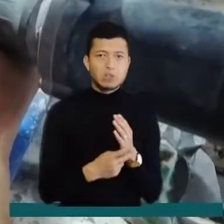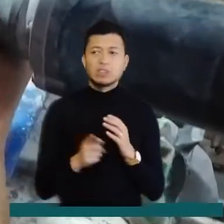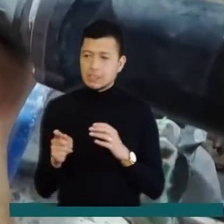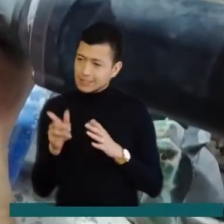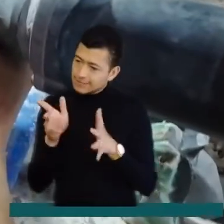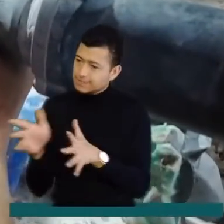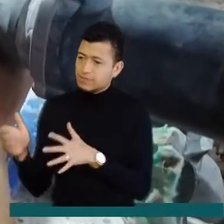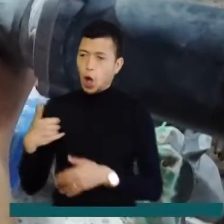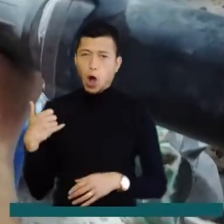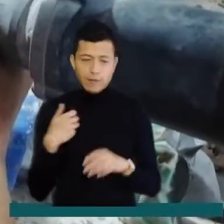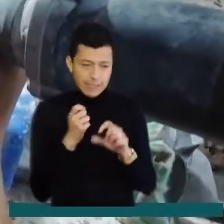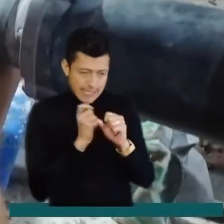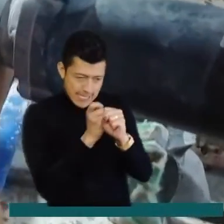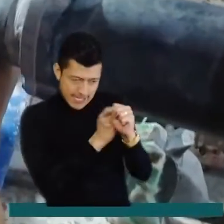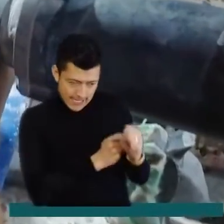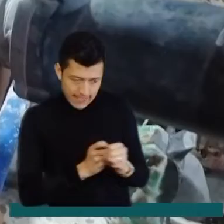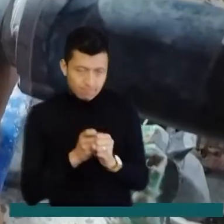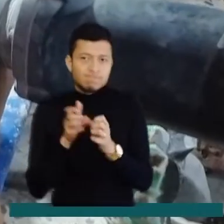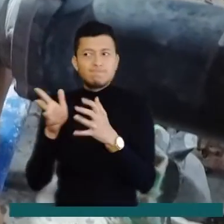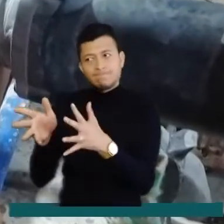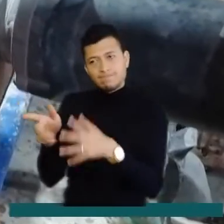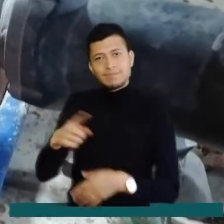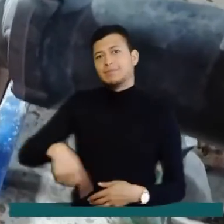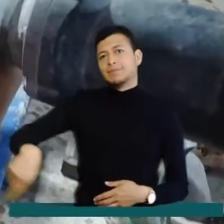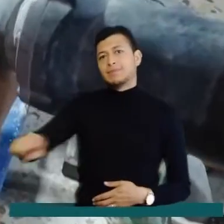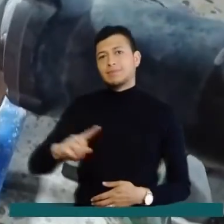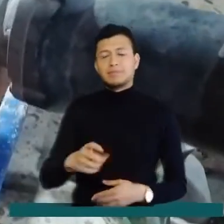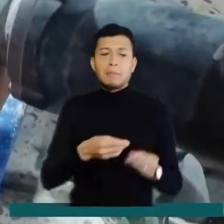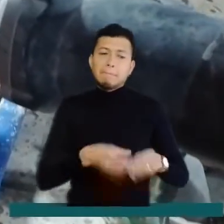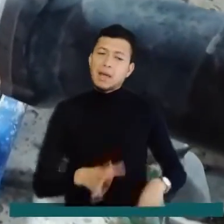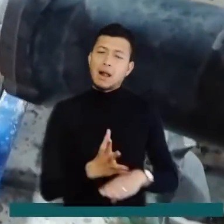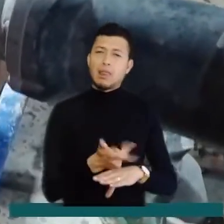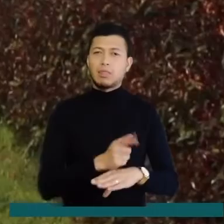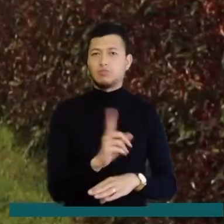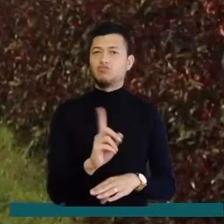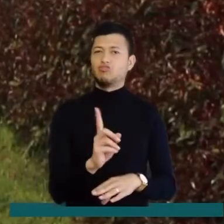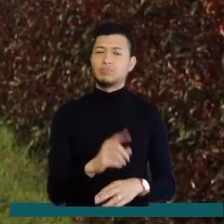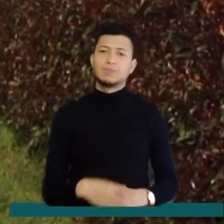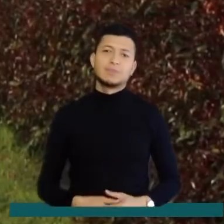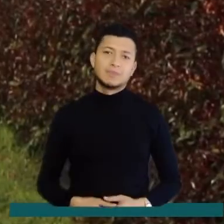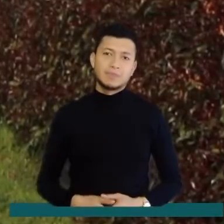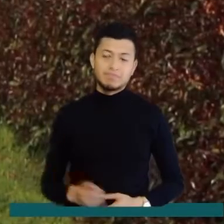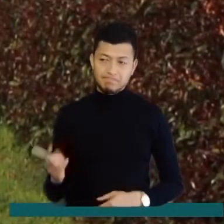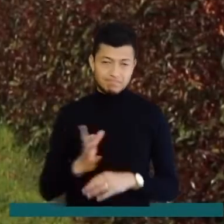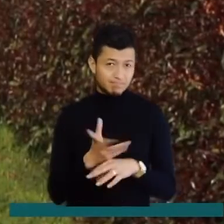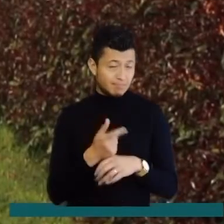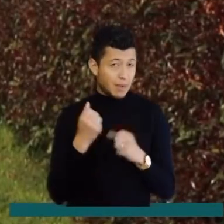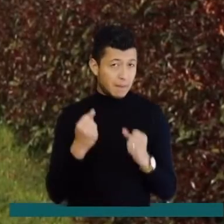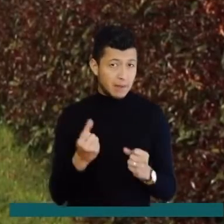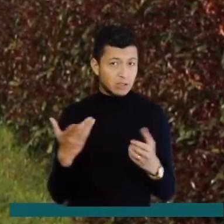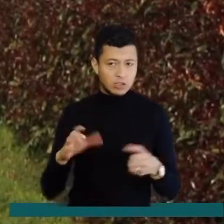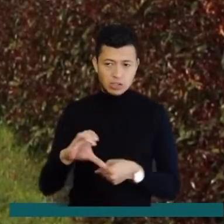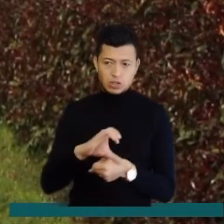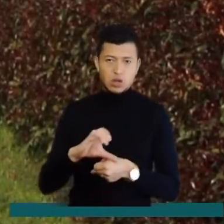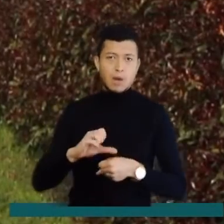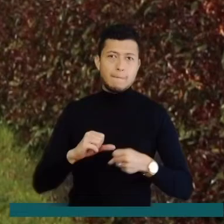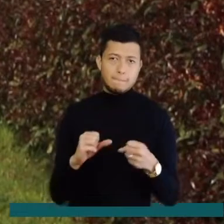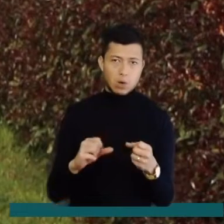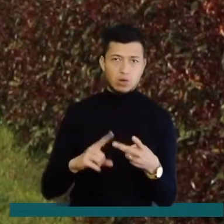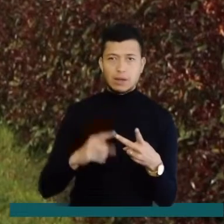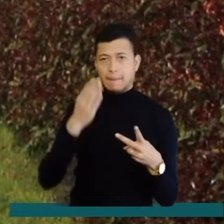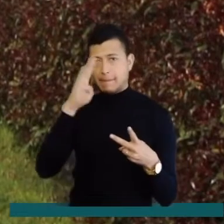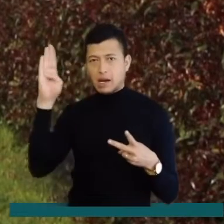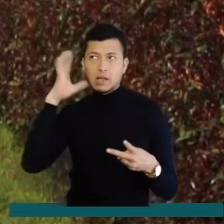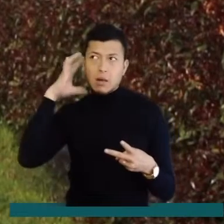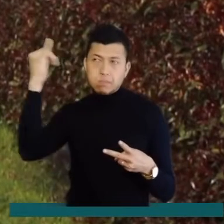enseñar glíptica a los jóvenes y no dejar perder este precioso arte. El arte de la glíptica se encuentra más que todo en ciudades como Bogotá